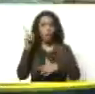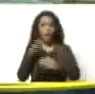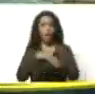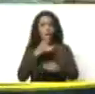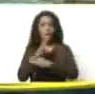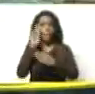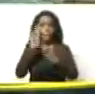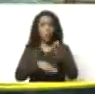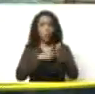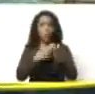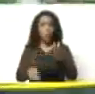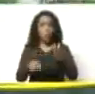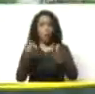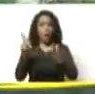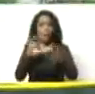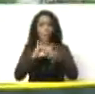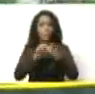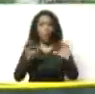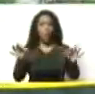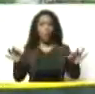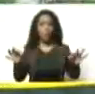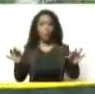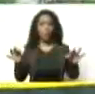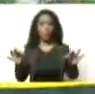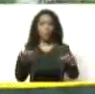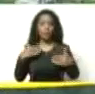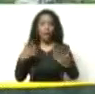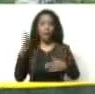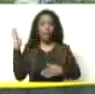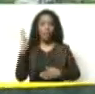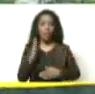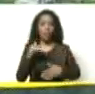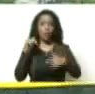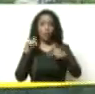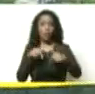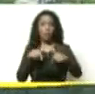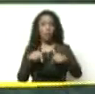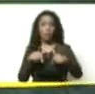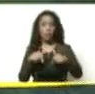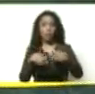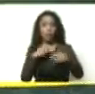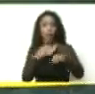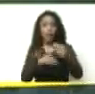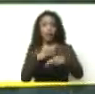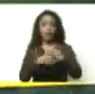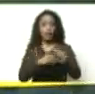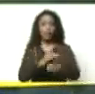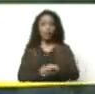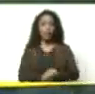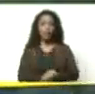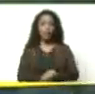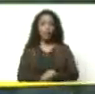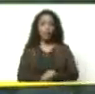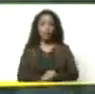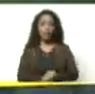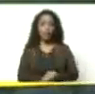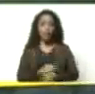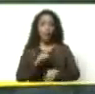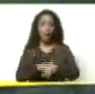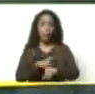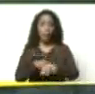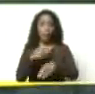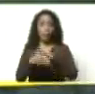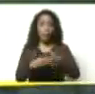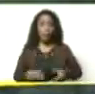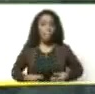eliminando paulatinamente la cadena intermediario que es la que ha venido a solapando con la que a la hora de hacer la